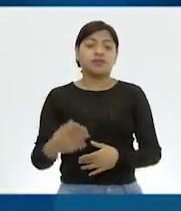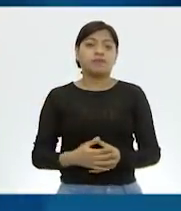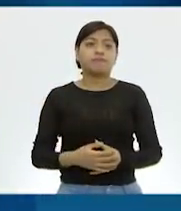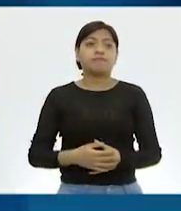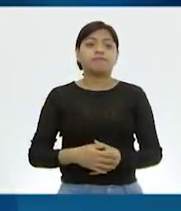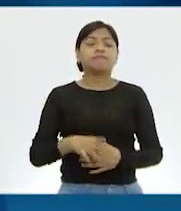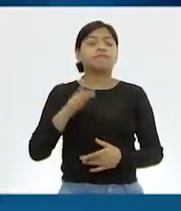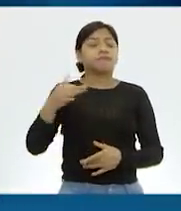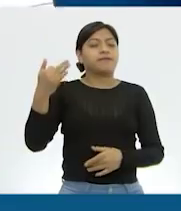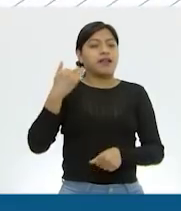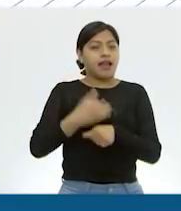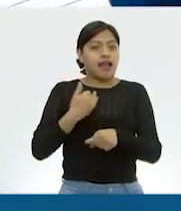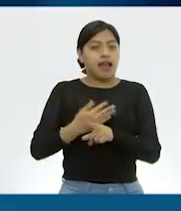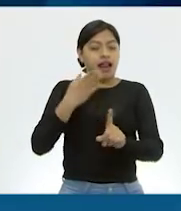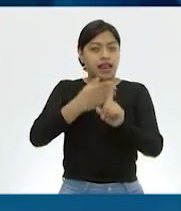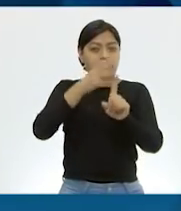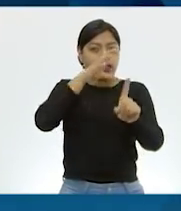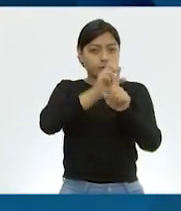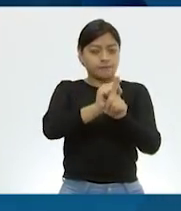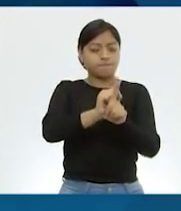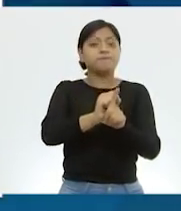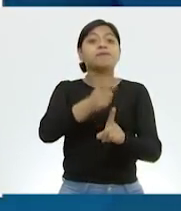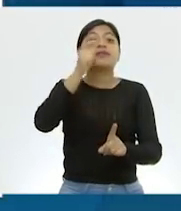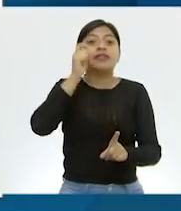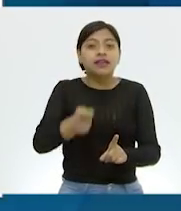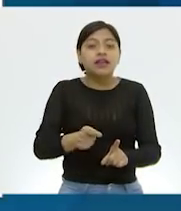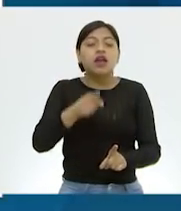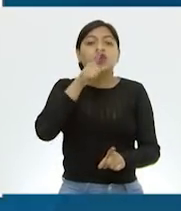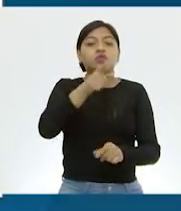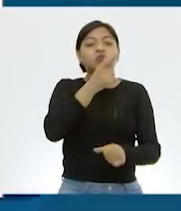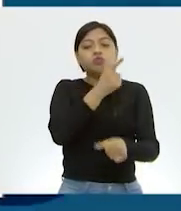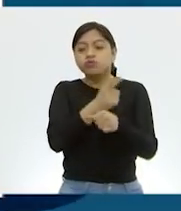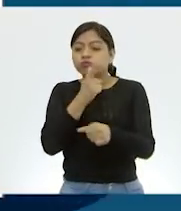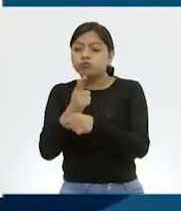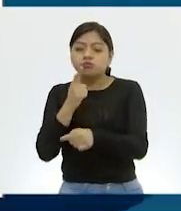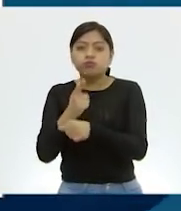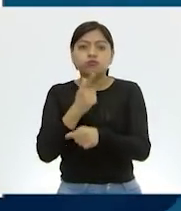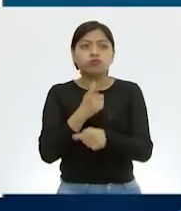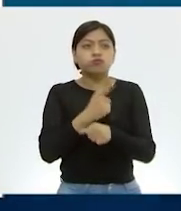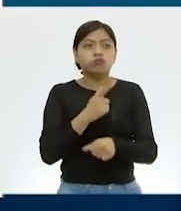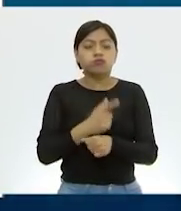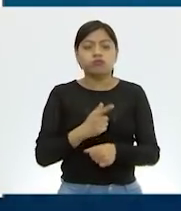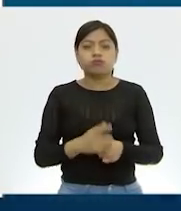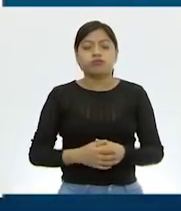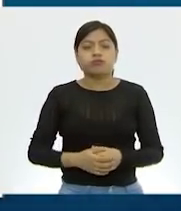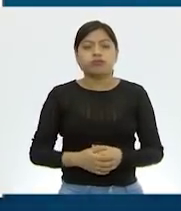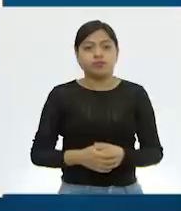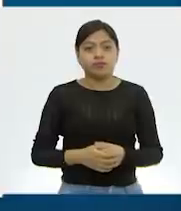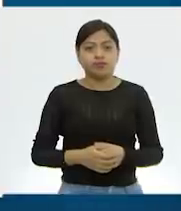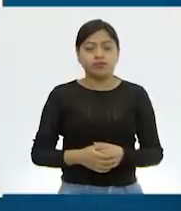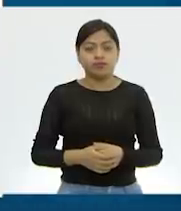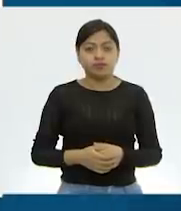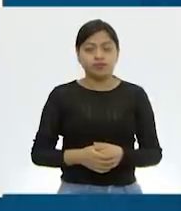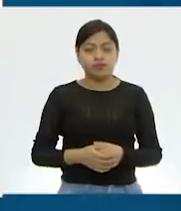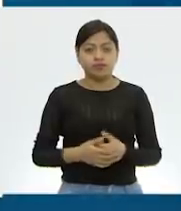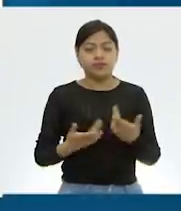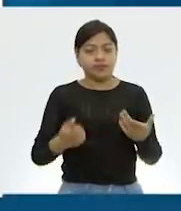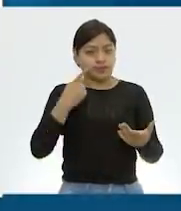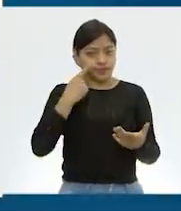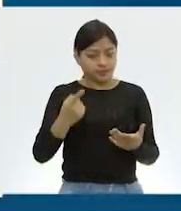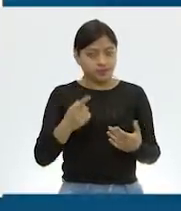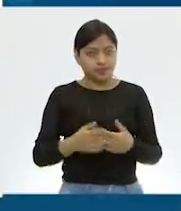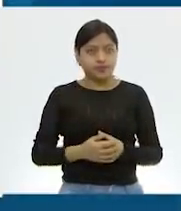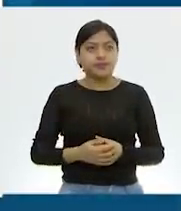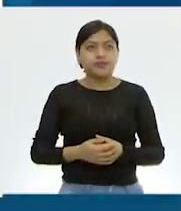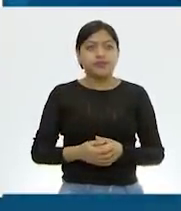si el reto de la clase de hoy lo centramos en tratar de identificar algunas de estas causas? Muy bien,